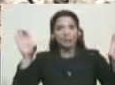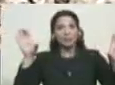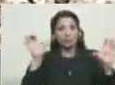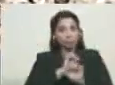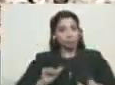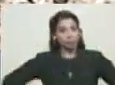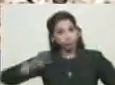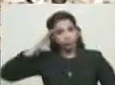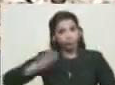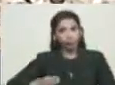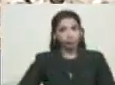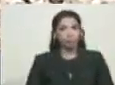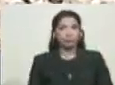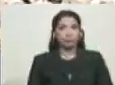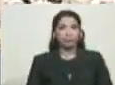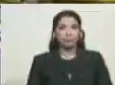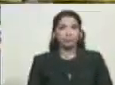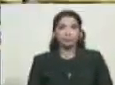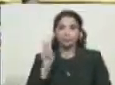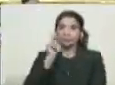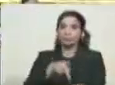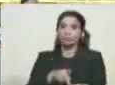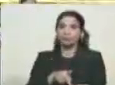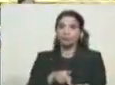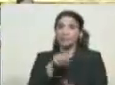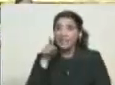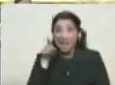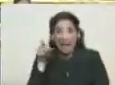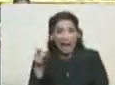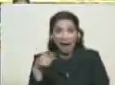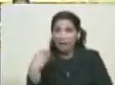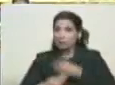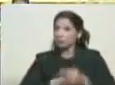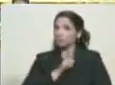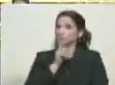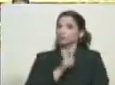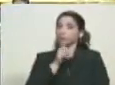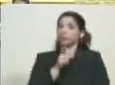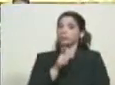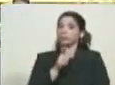militares, traspasaron una barrera,